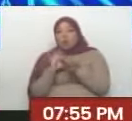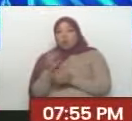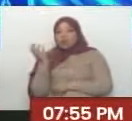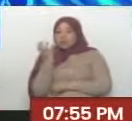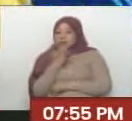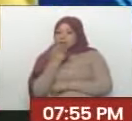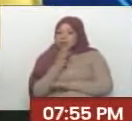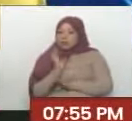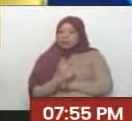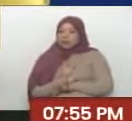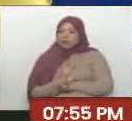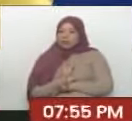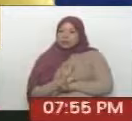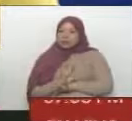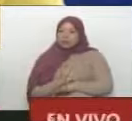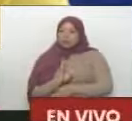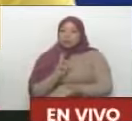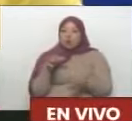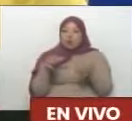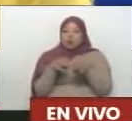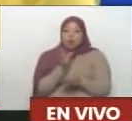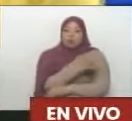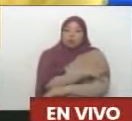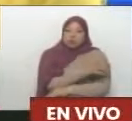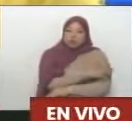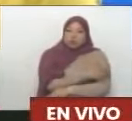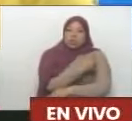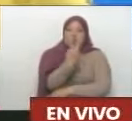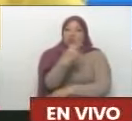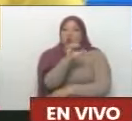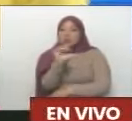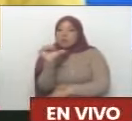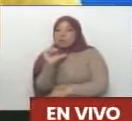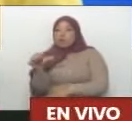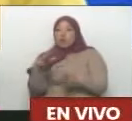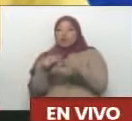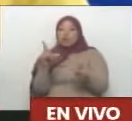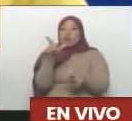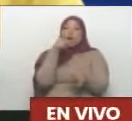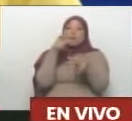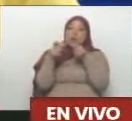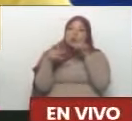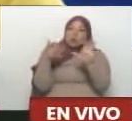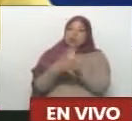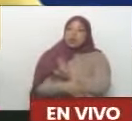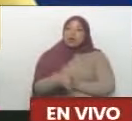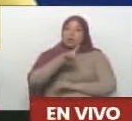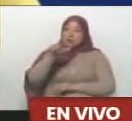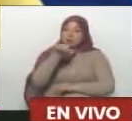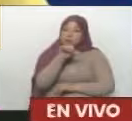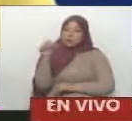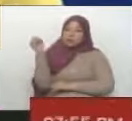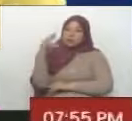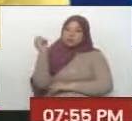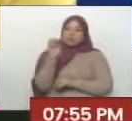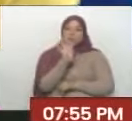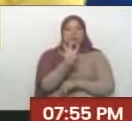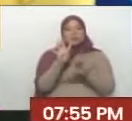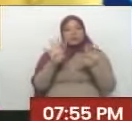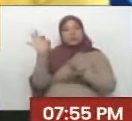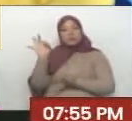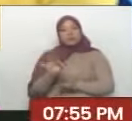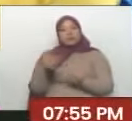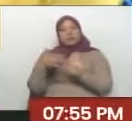que ellos, bueno, desde hace dos semanas que comenzó toda esta consulta amplia en la Asamblea Nacional, se reunieron con el 97%